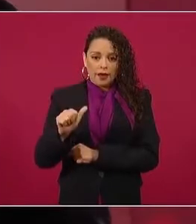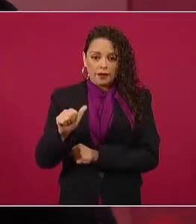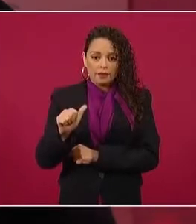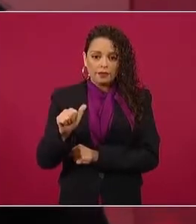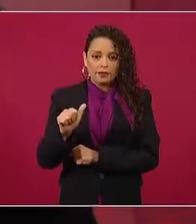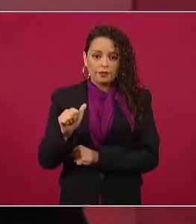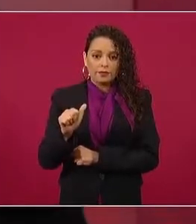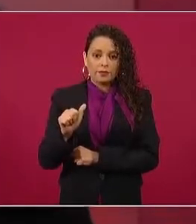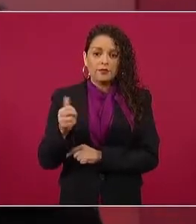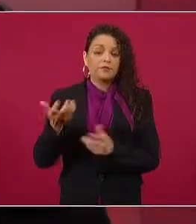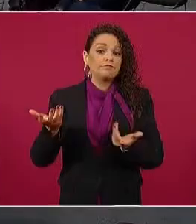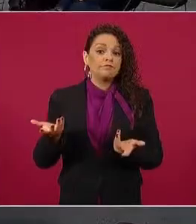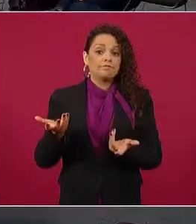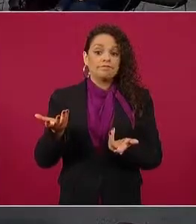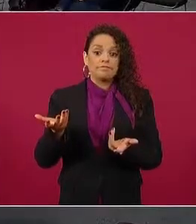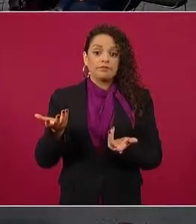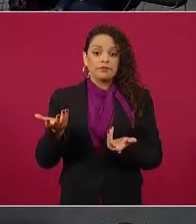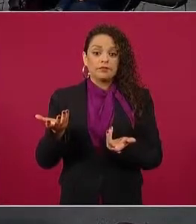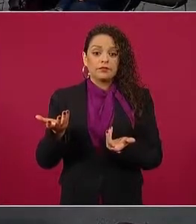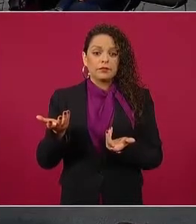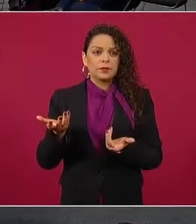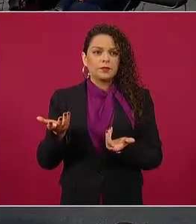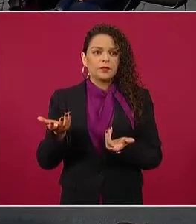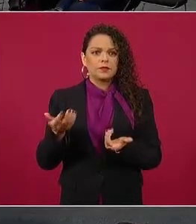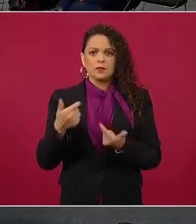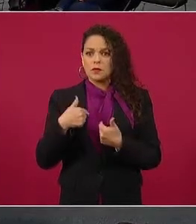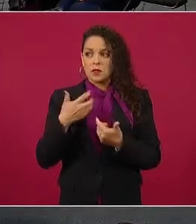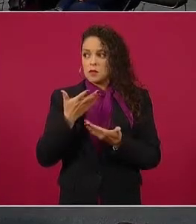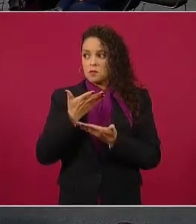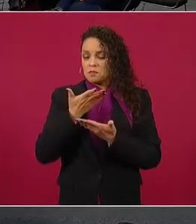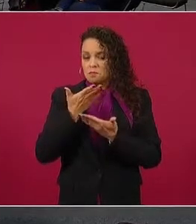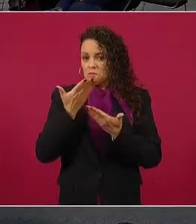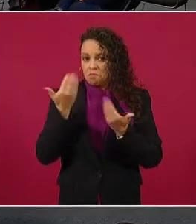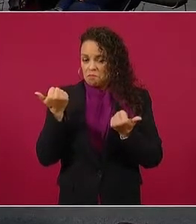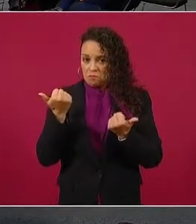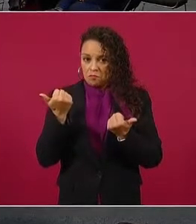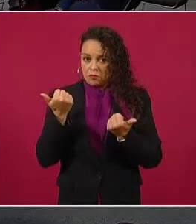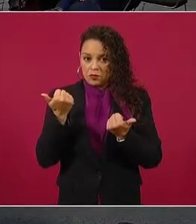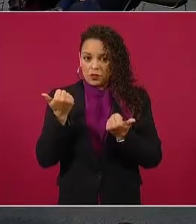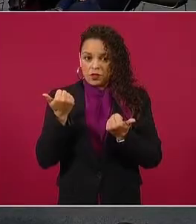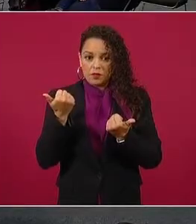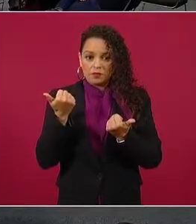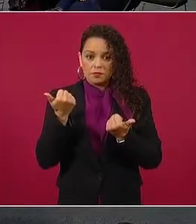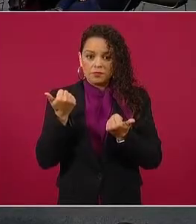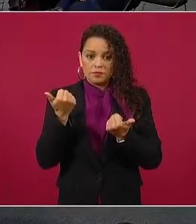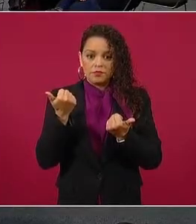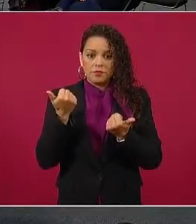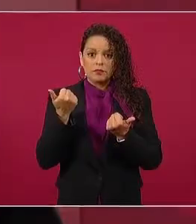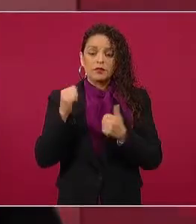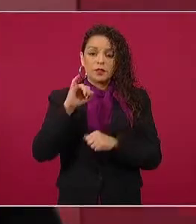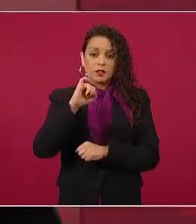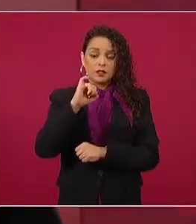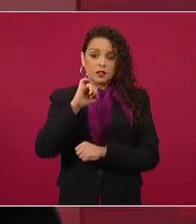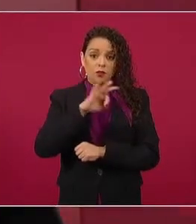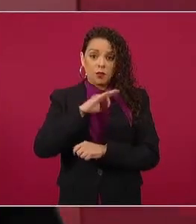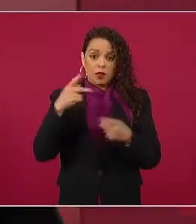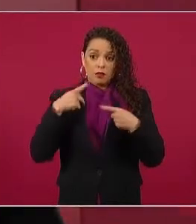No sabemos todavía si se puede hacer abierto